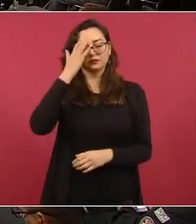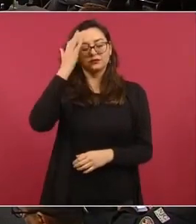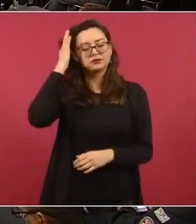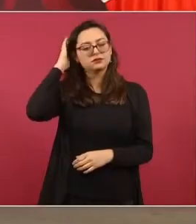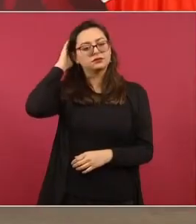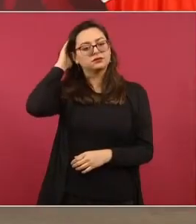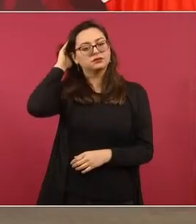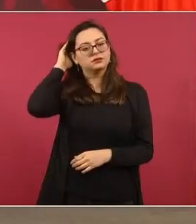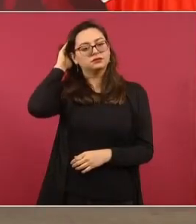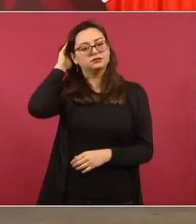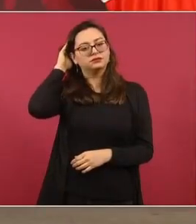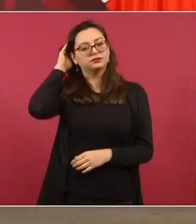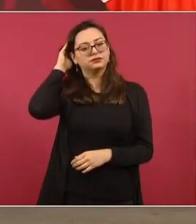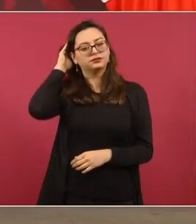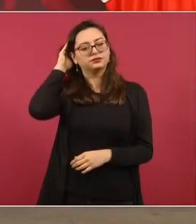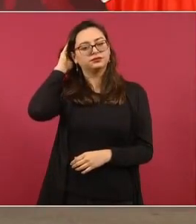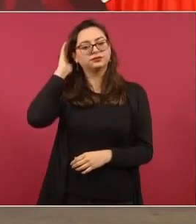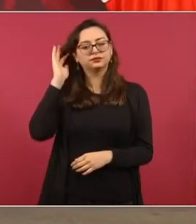eran